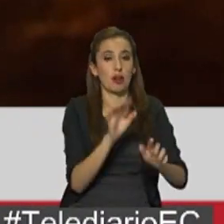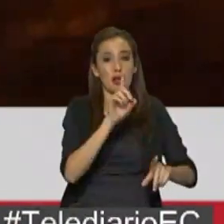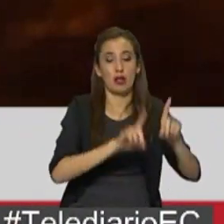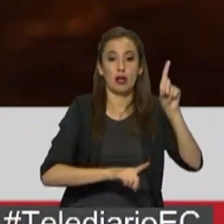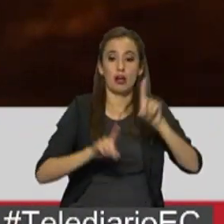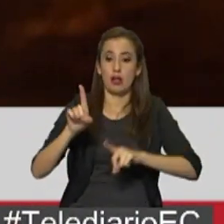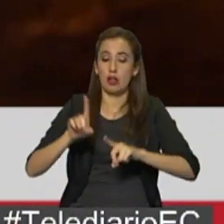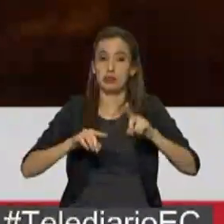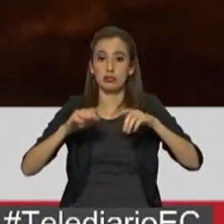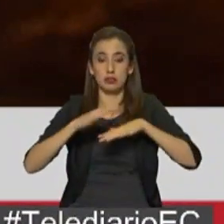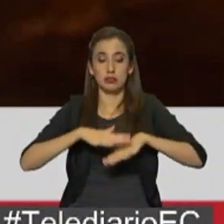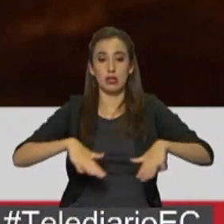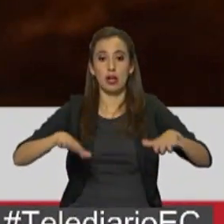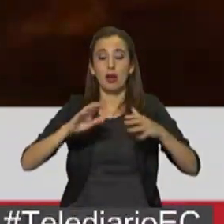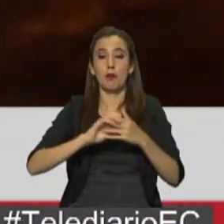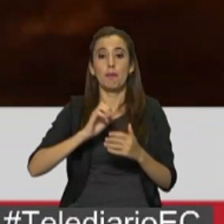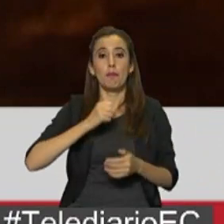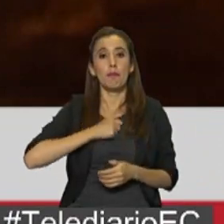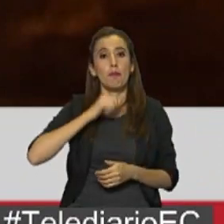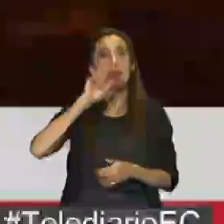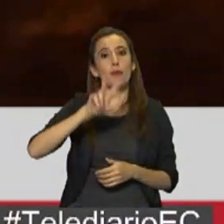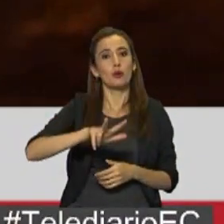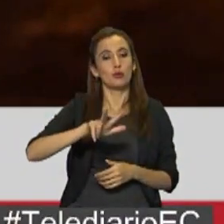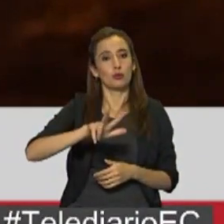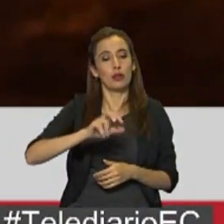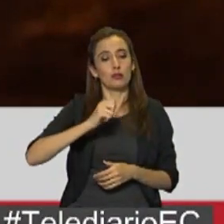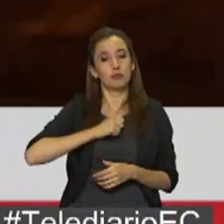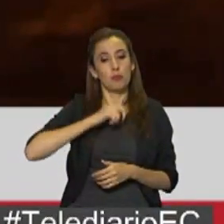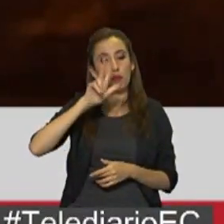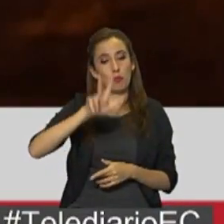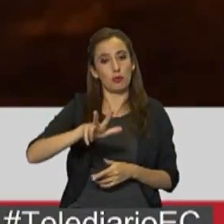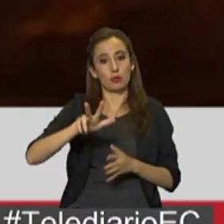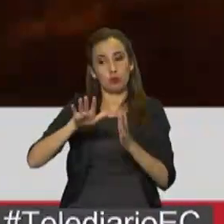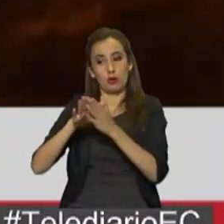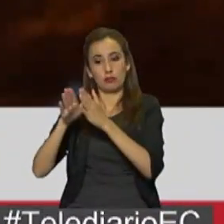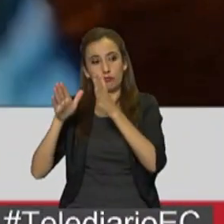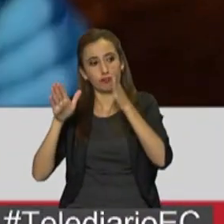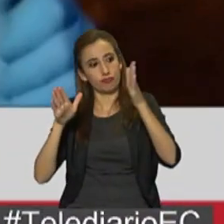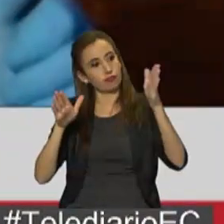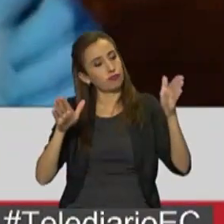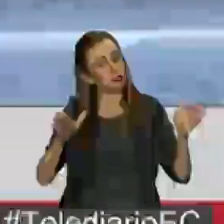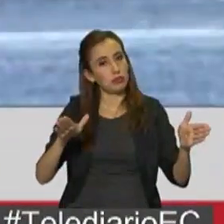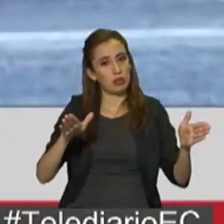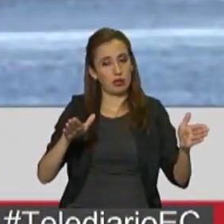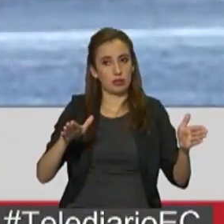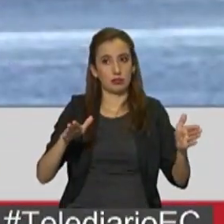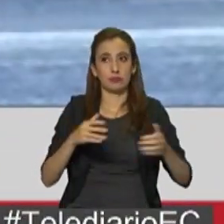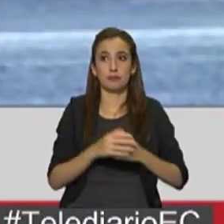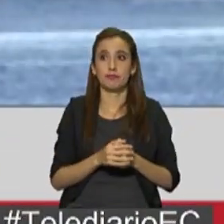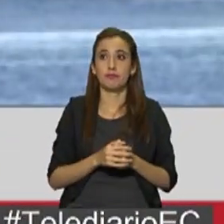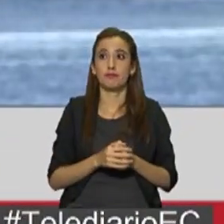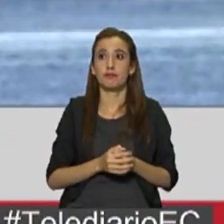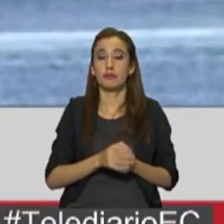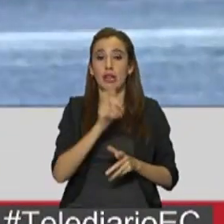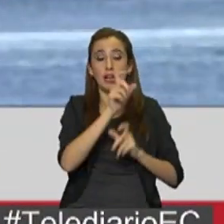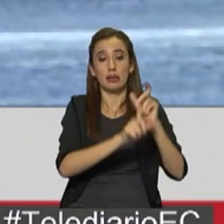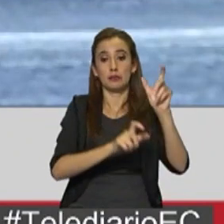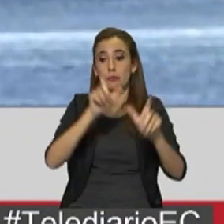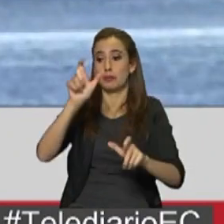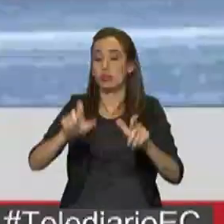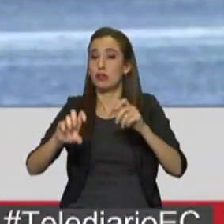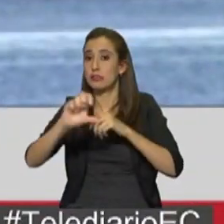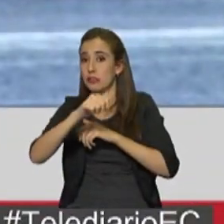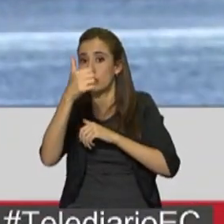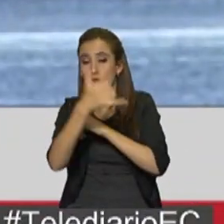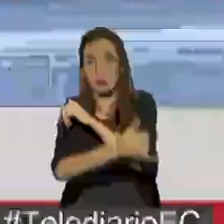médico desde portugal fue que pudimos este armar toda esta operación el resto de pasajeros que son de otras